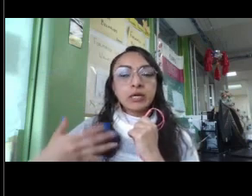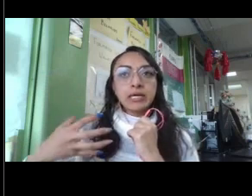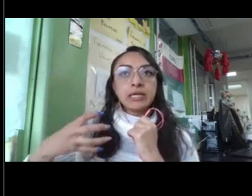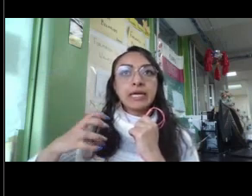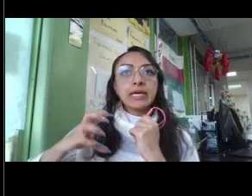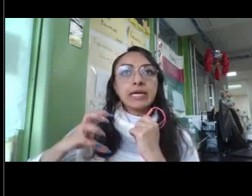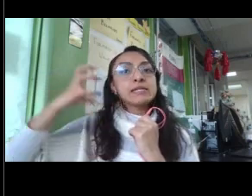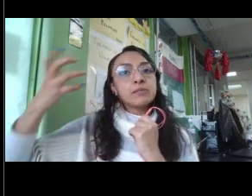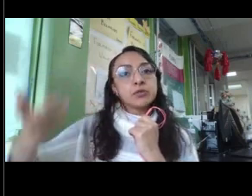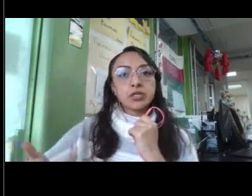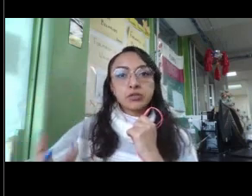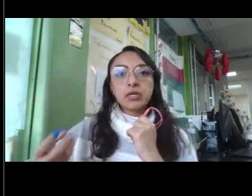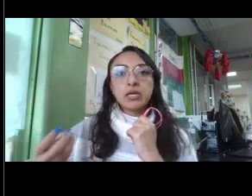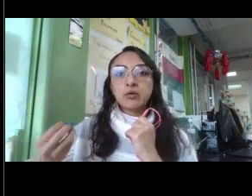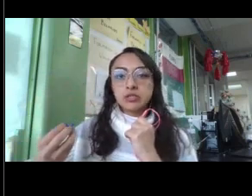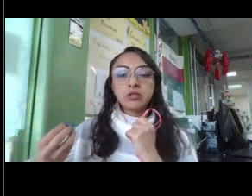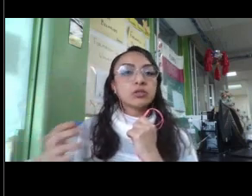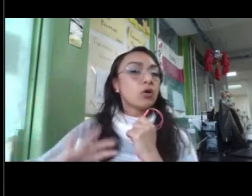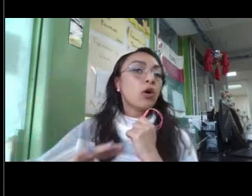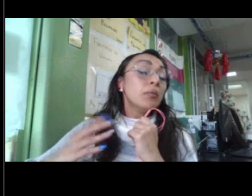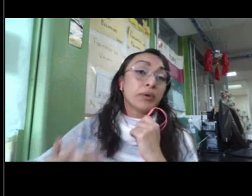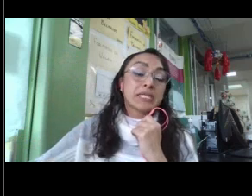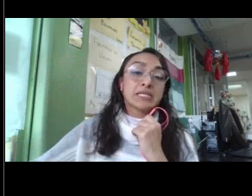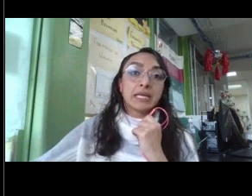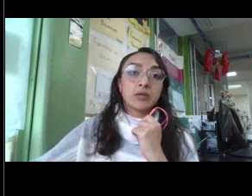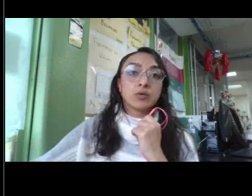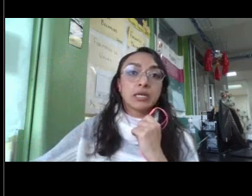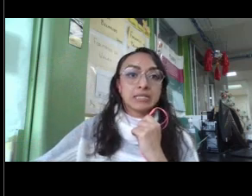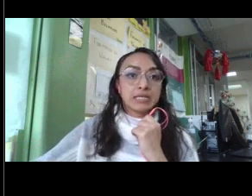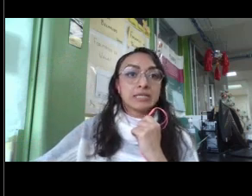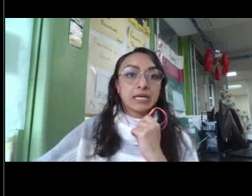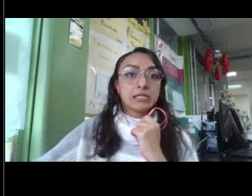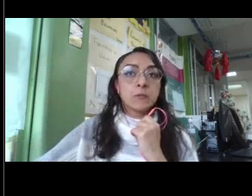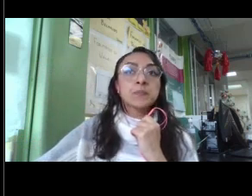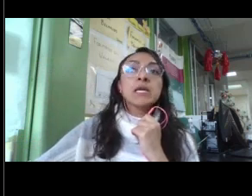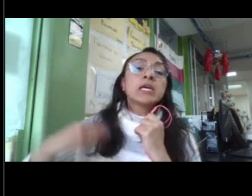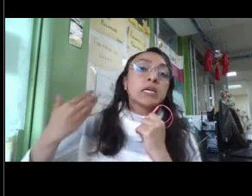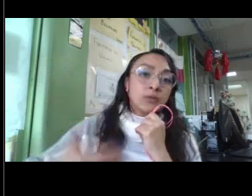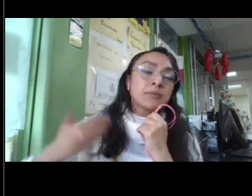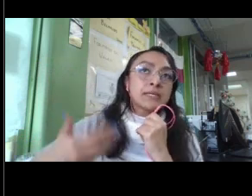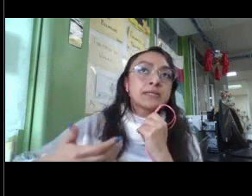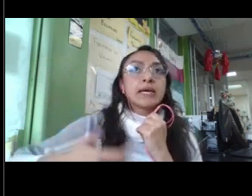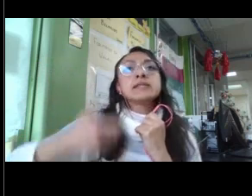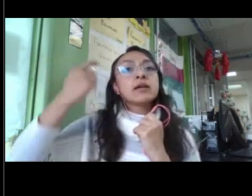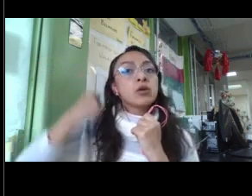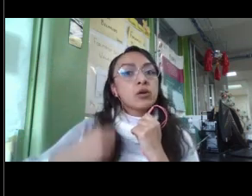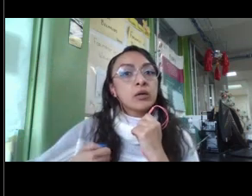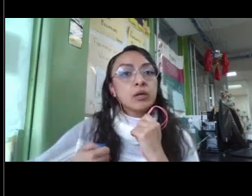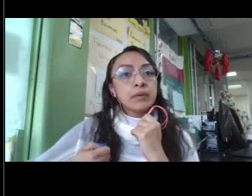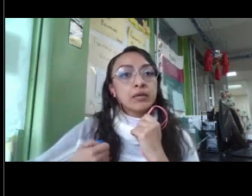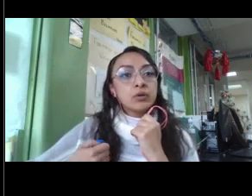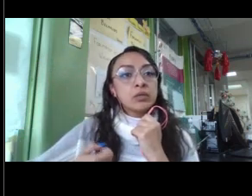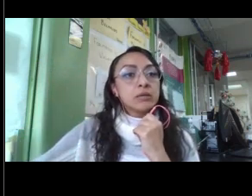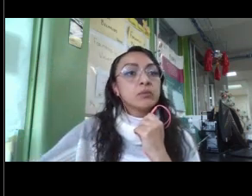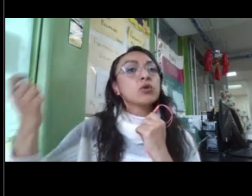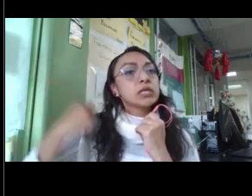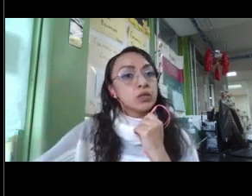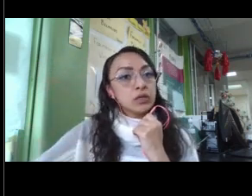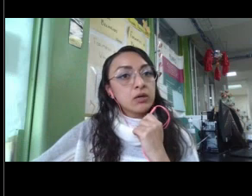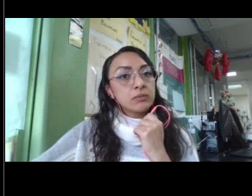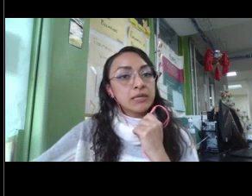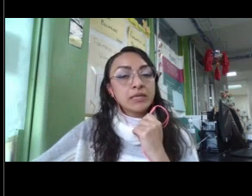poder lograr el 100% de la audición o pueden ser inútiles en este caso. Y una vez que se coloca un aparato